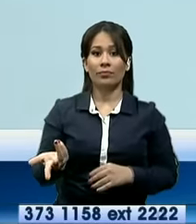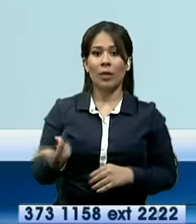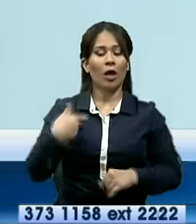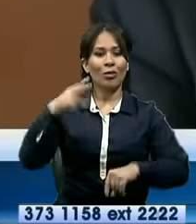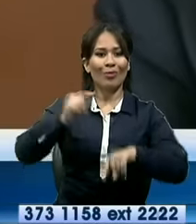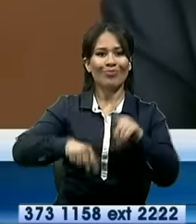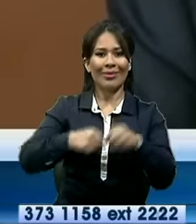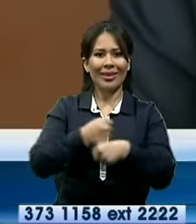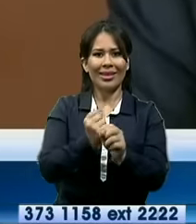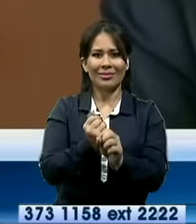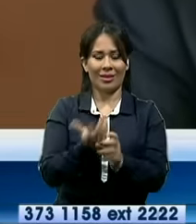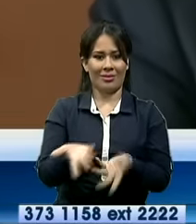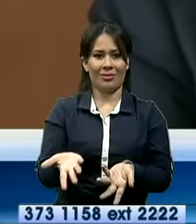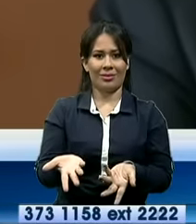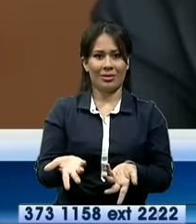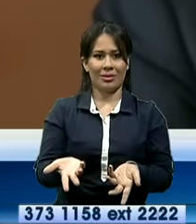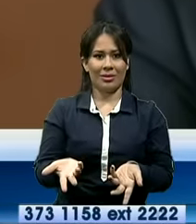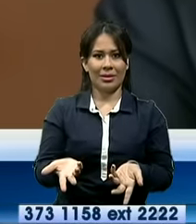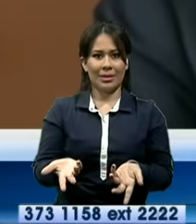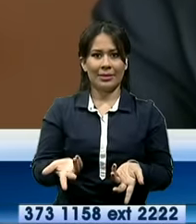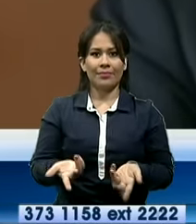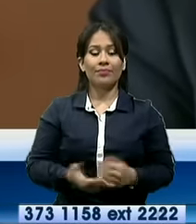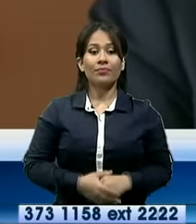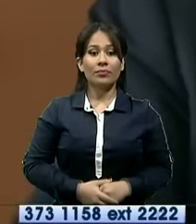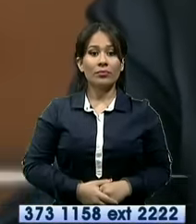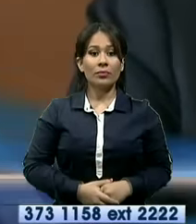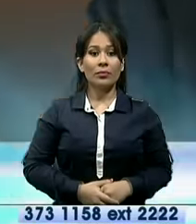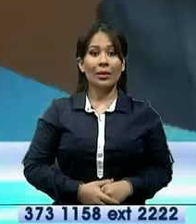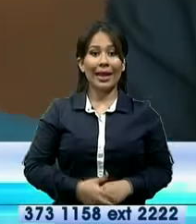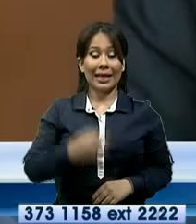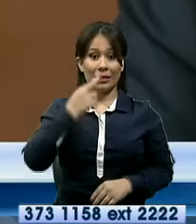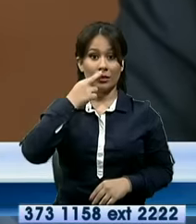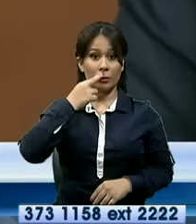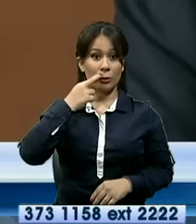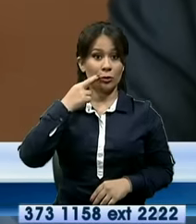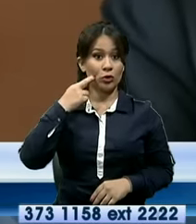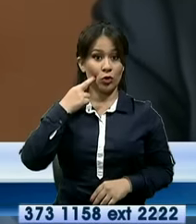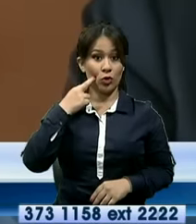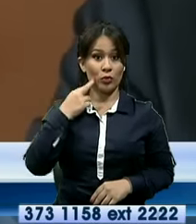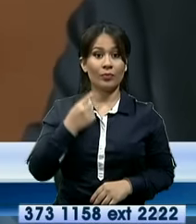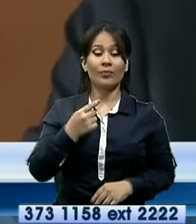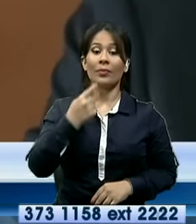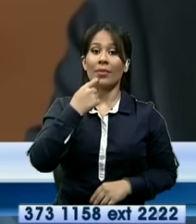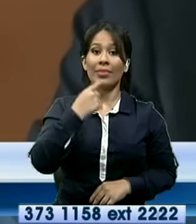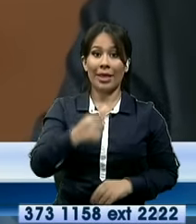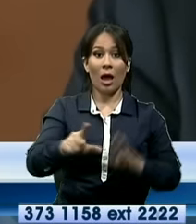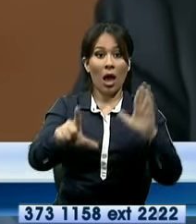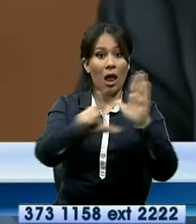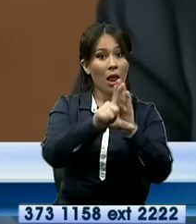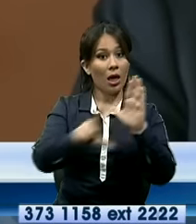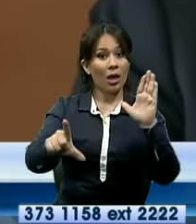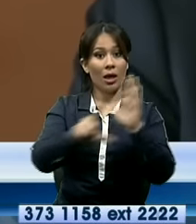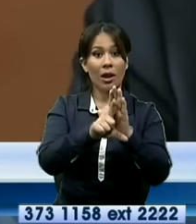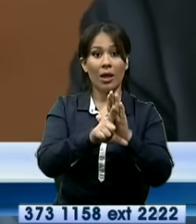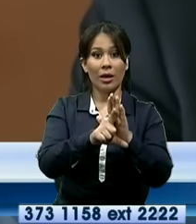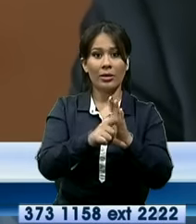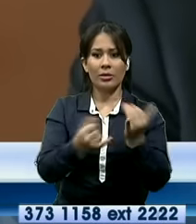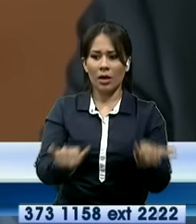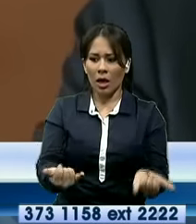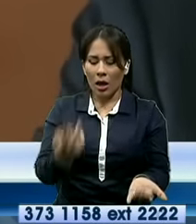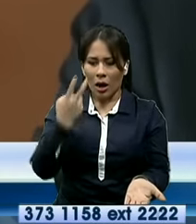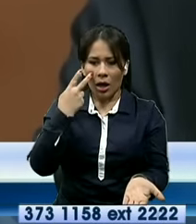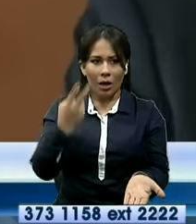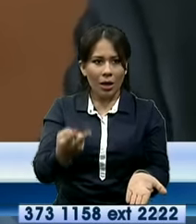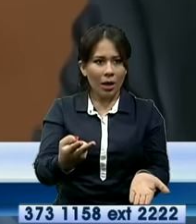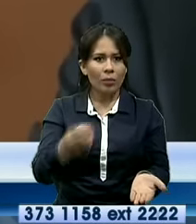hacer. Y recordemos que lo irónico de todo esto es que el señor Ochoa es el primero que decía que la ley es la ley. Y bueno, lo que vemos es que el